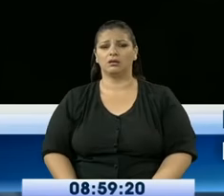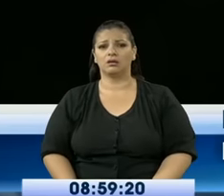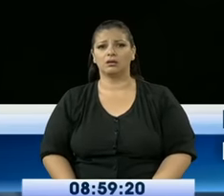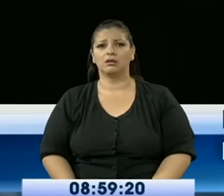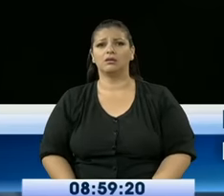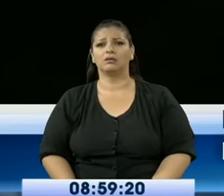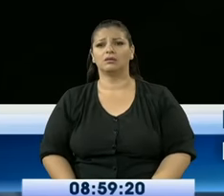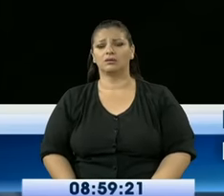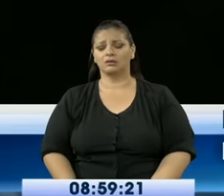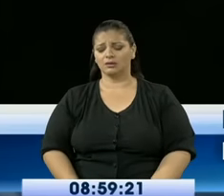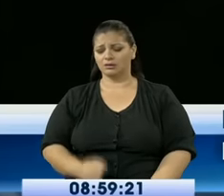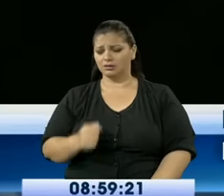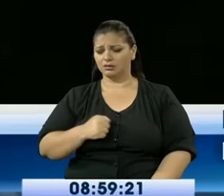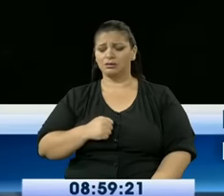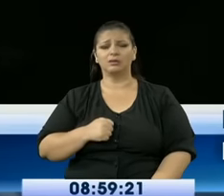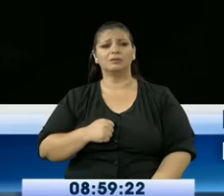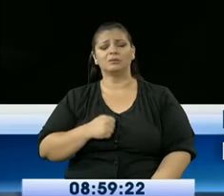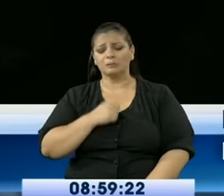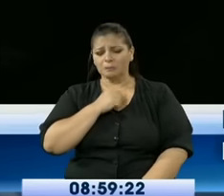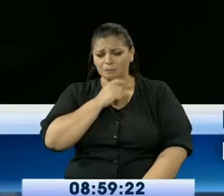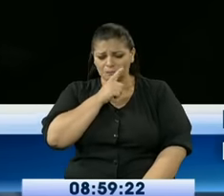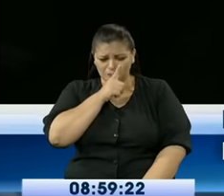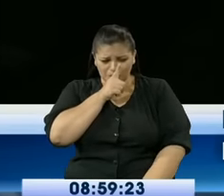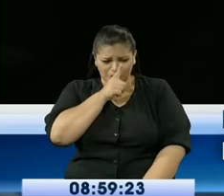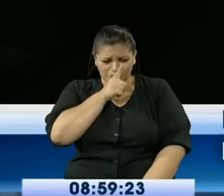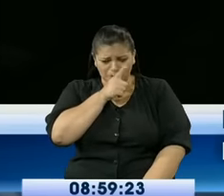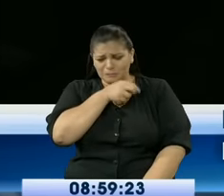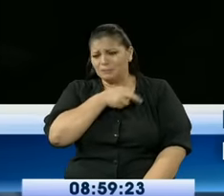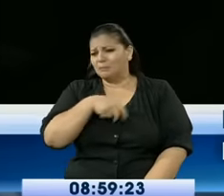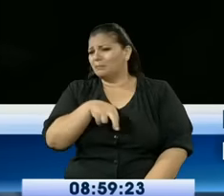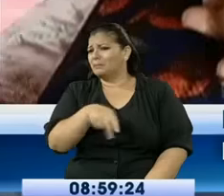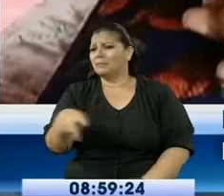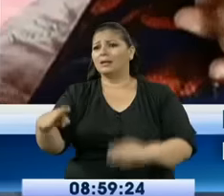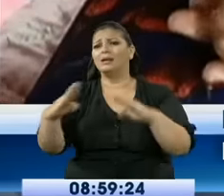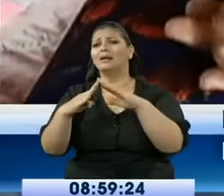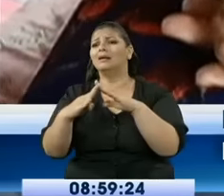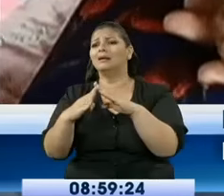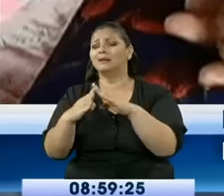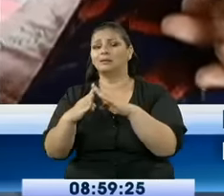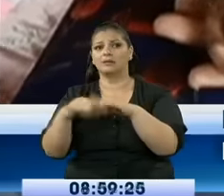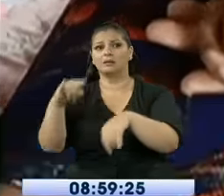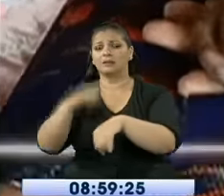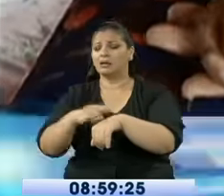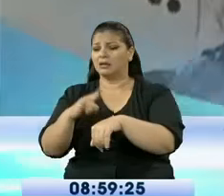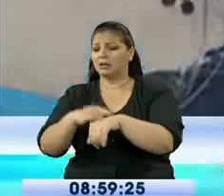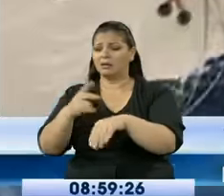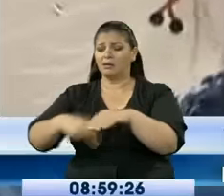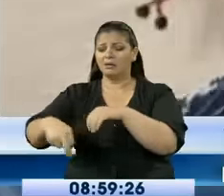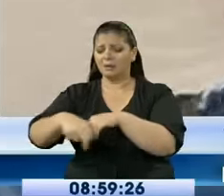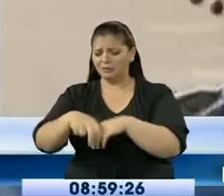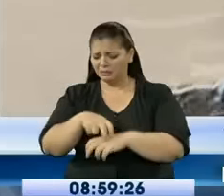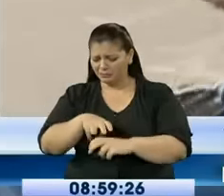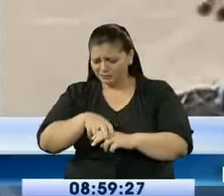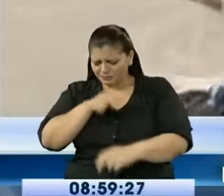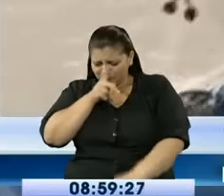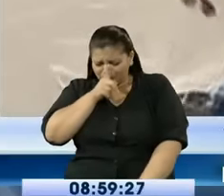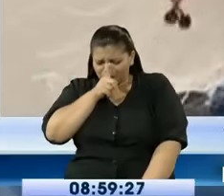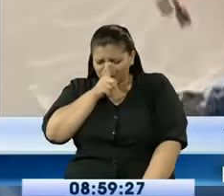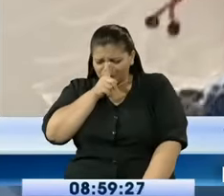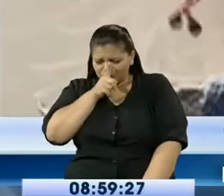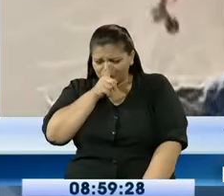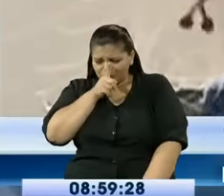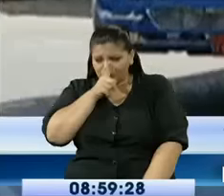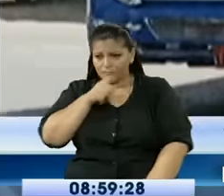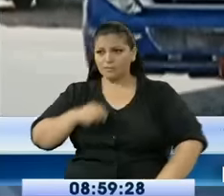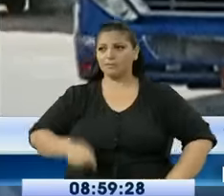cómo contárselo a mis padres. El calvario no desaparece cada vez que la ignominia ataca su memoria. Cuando el